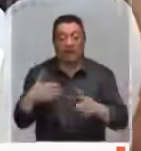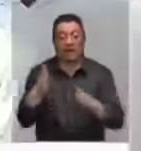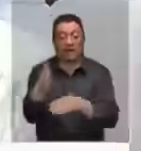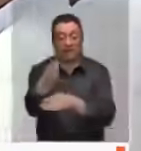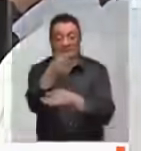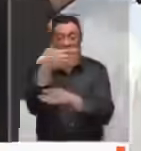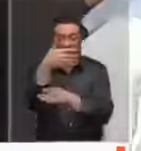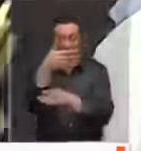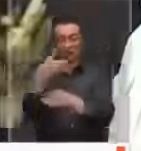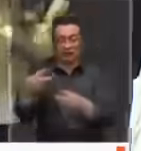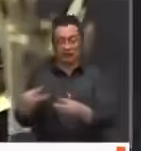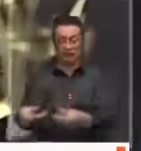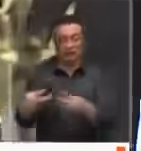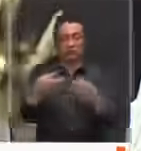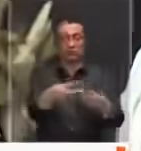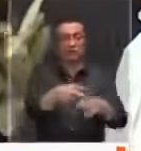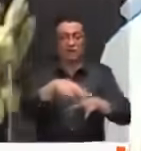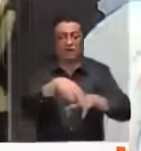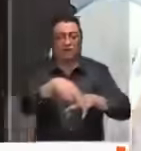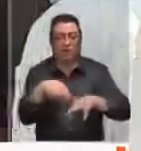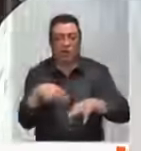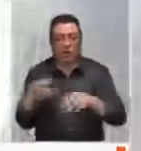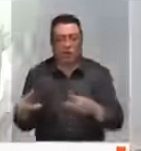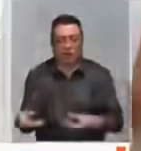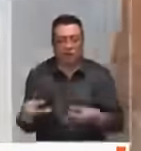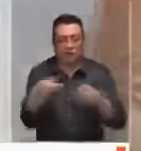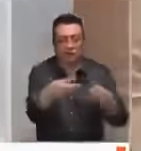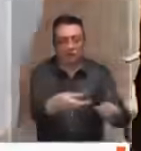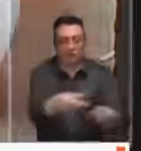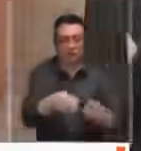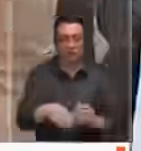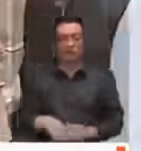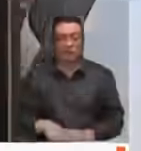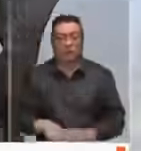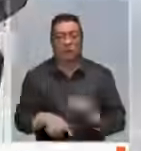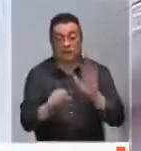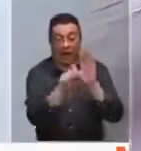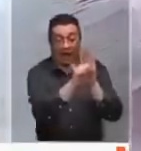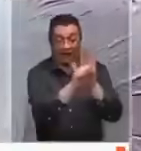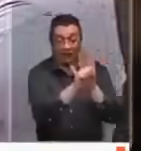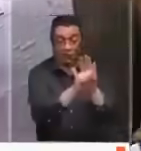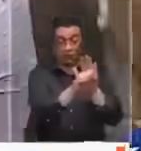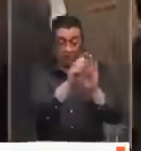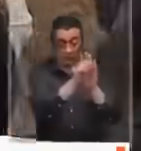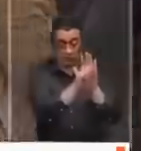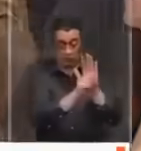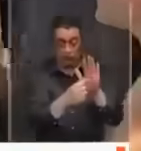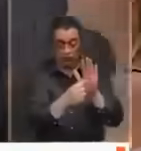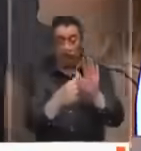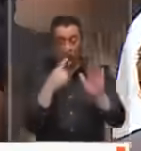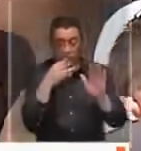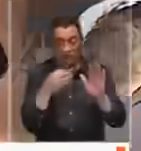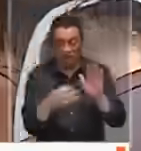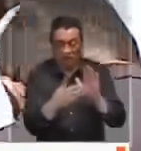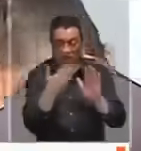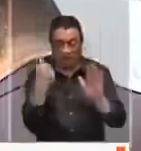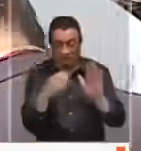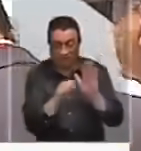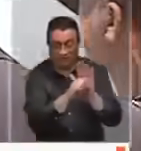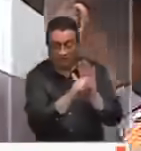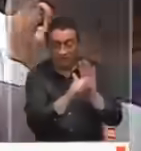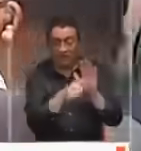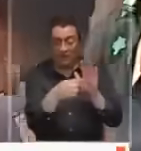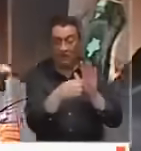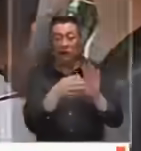bandera a su viuda Cecilia Morel. En el artículo, uno de los artículos de este reglamento al que yo citaba,